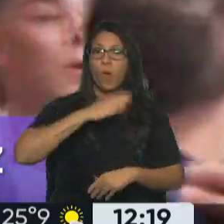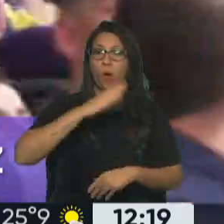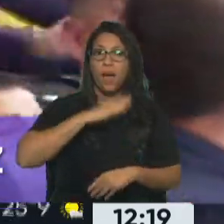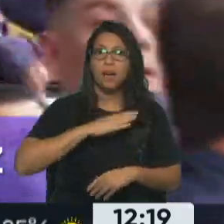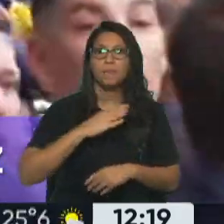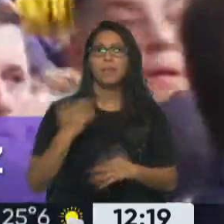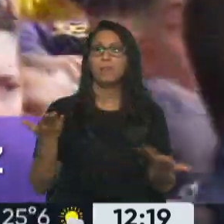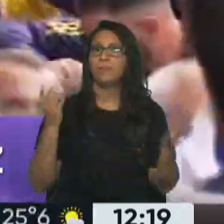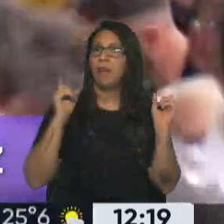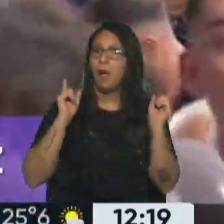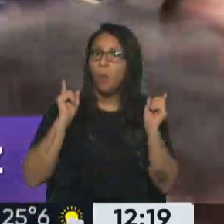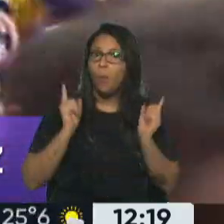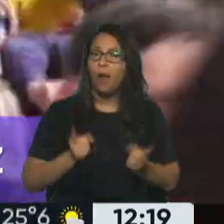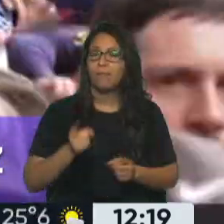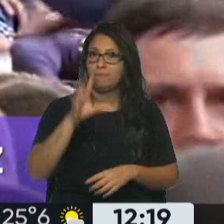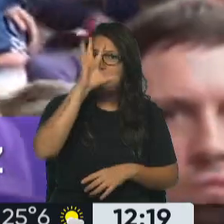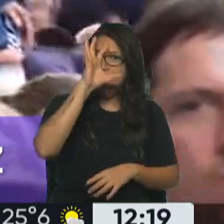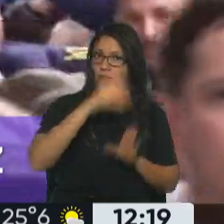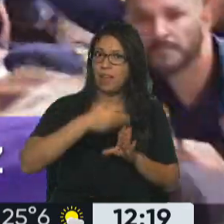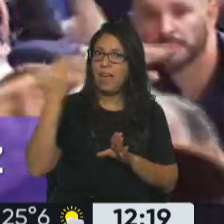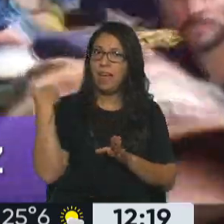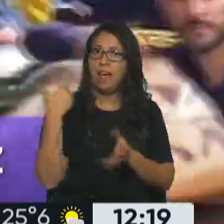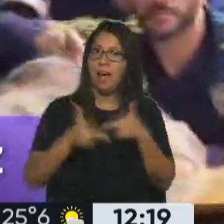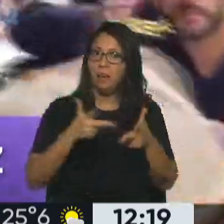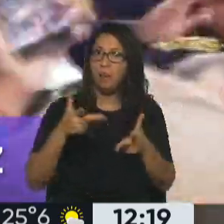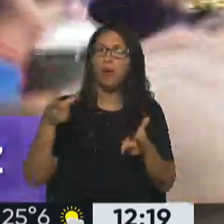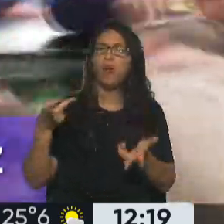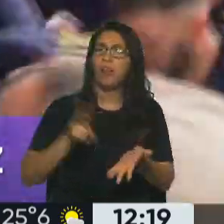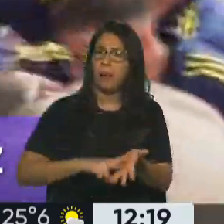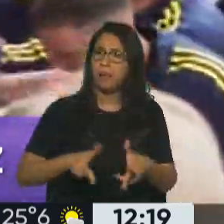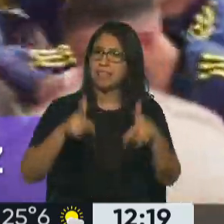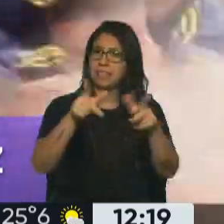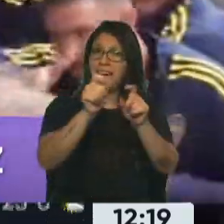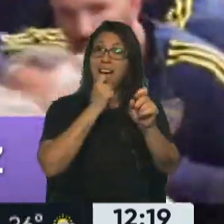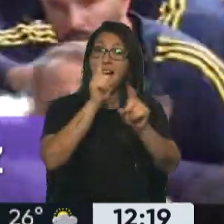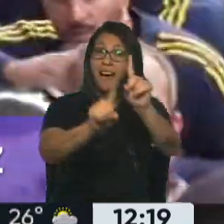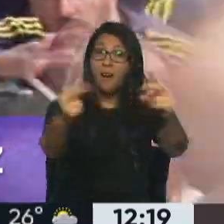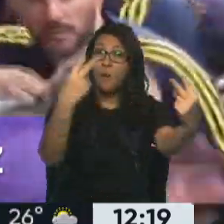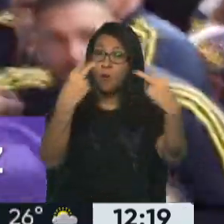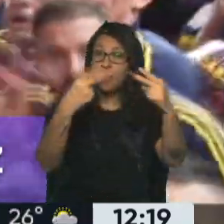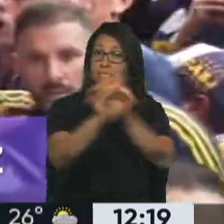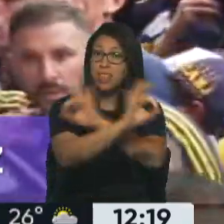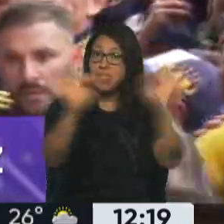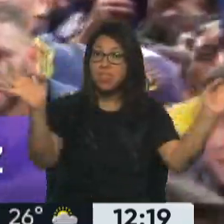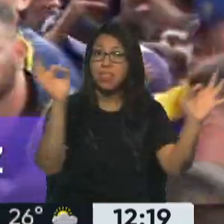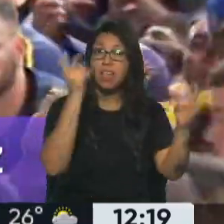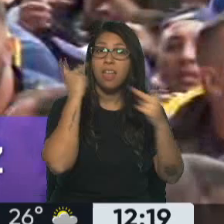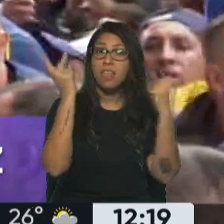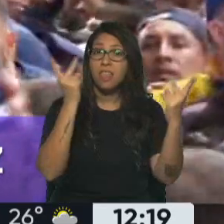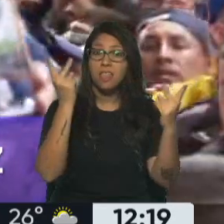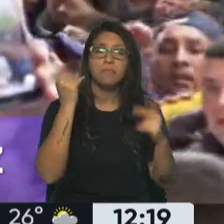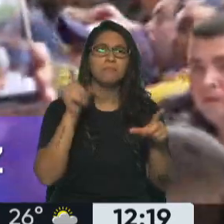igual, recordemos, lo hablamos ayer y lo volvemos a decir hoy por si hay alguno que no escuchó o está desprevenido. Pasó